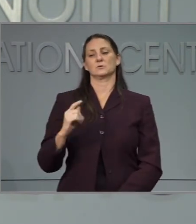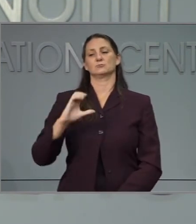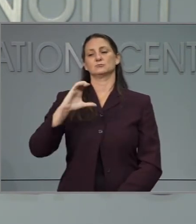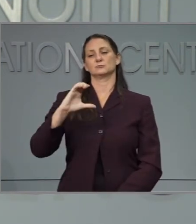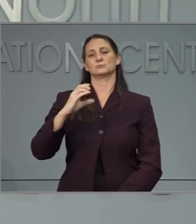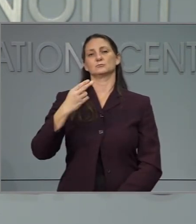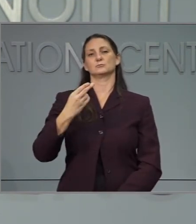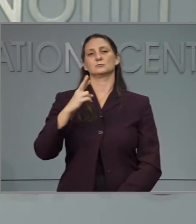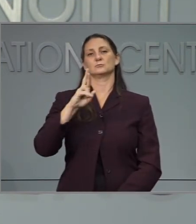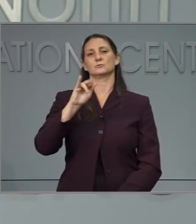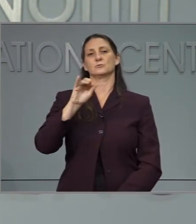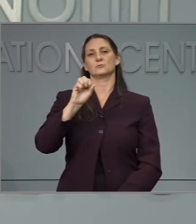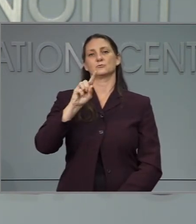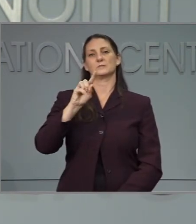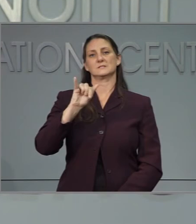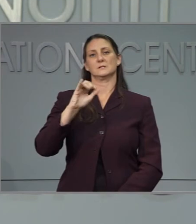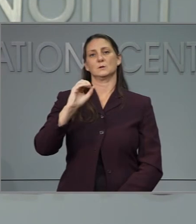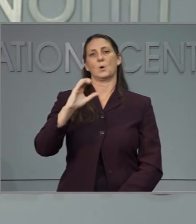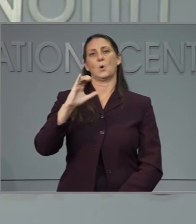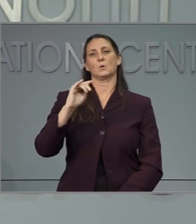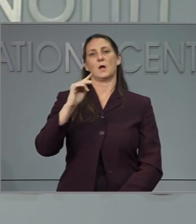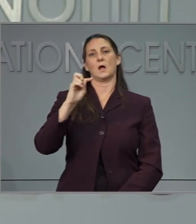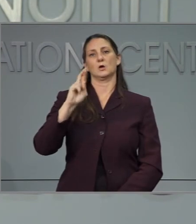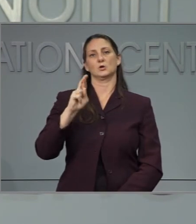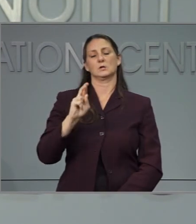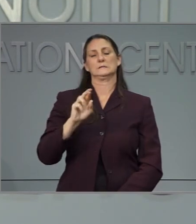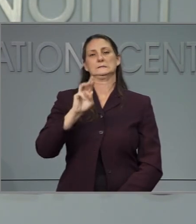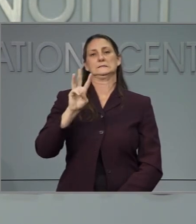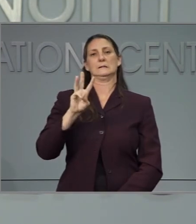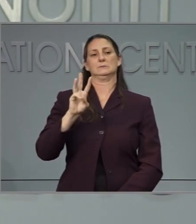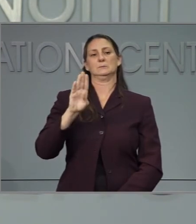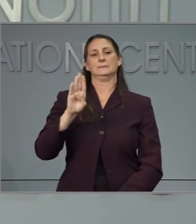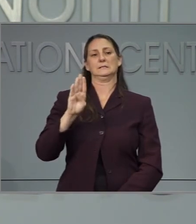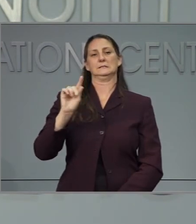Christy O'Connor, WBTV,